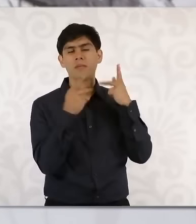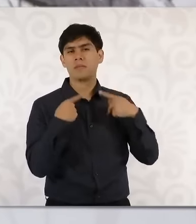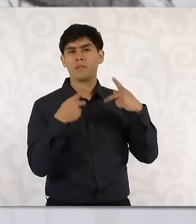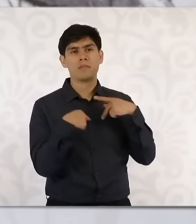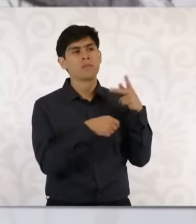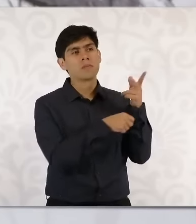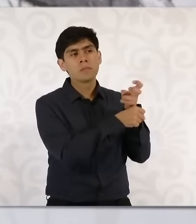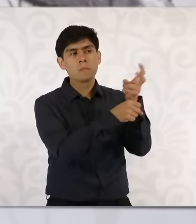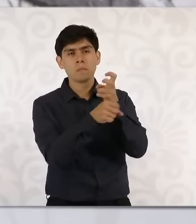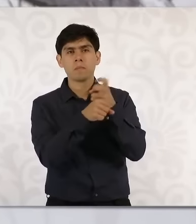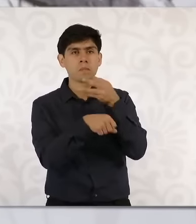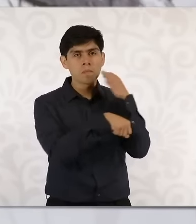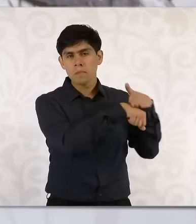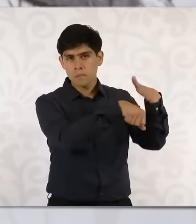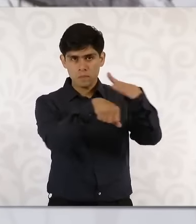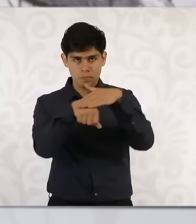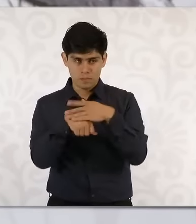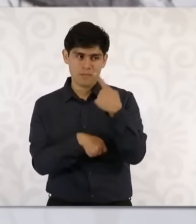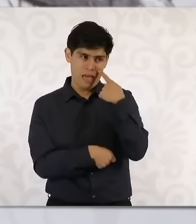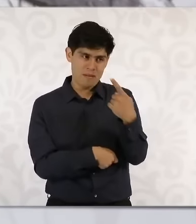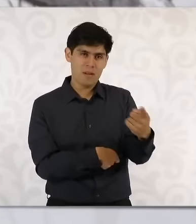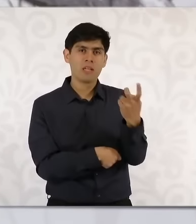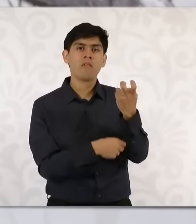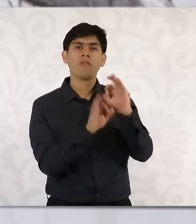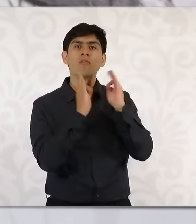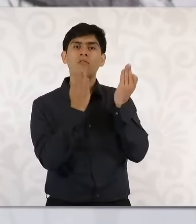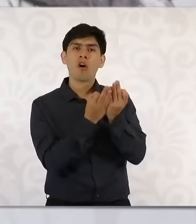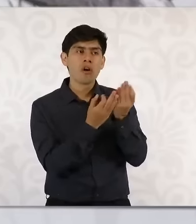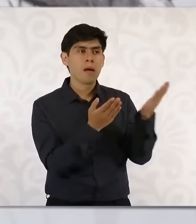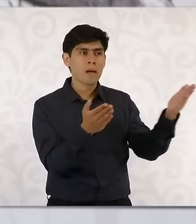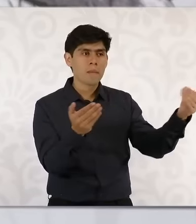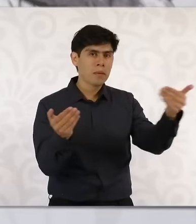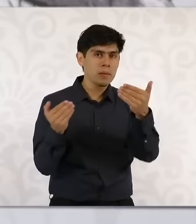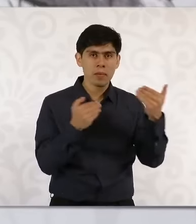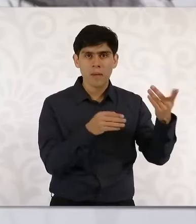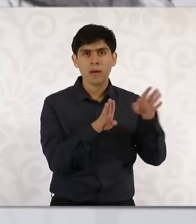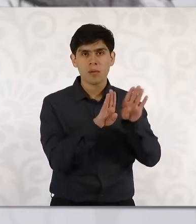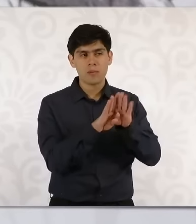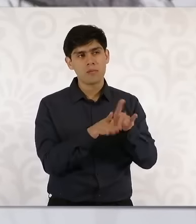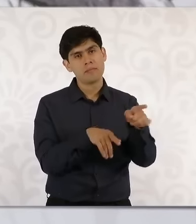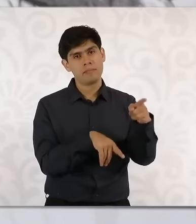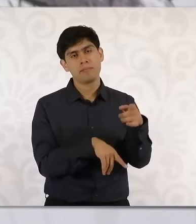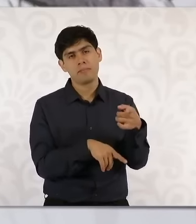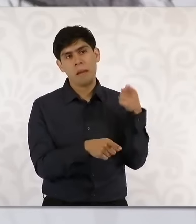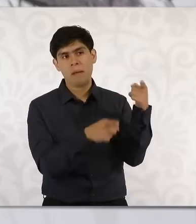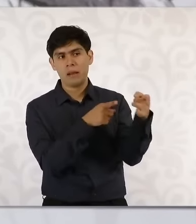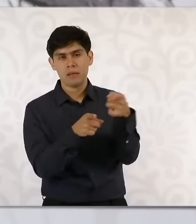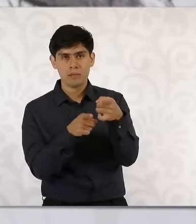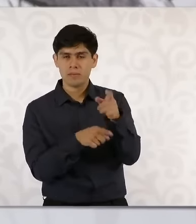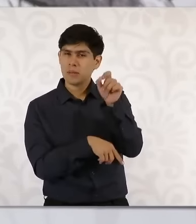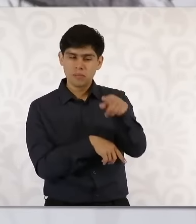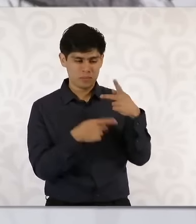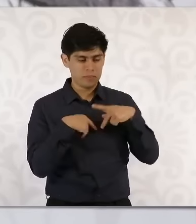y las prácticas que utilizan. Entonces sí es importante, porque son los mismos los que llegaron a la